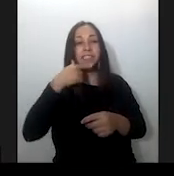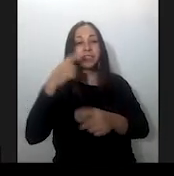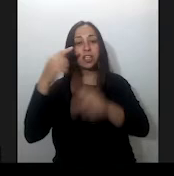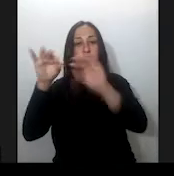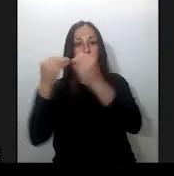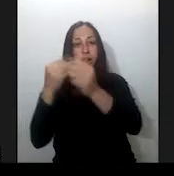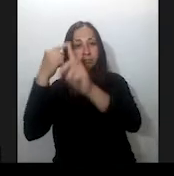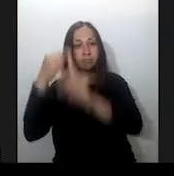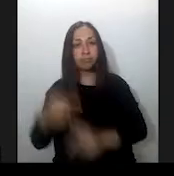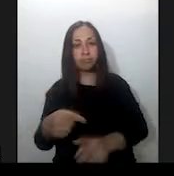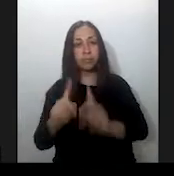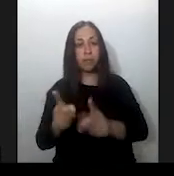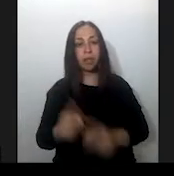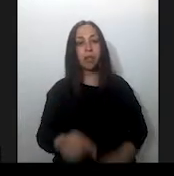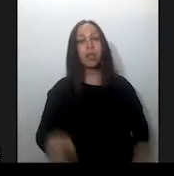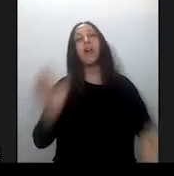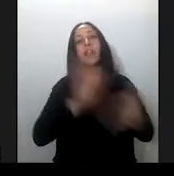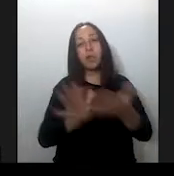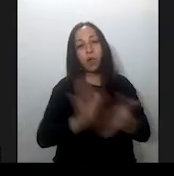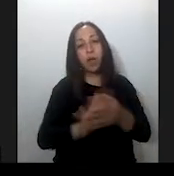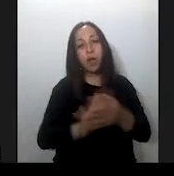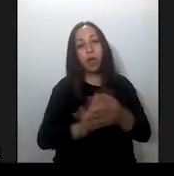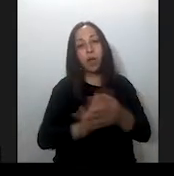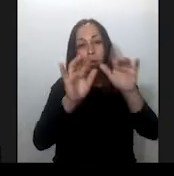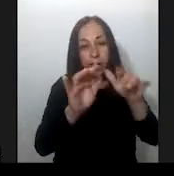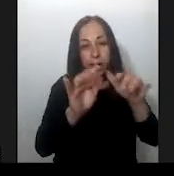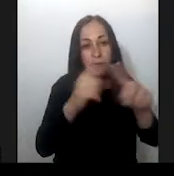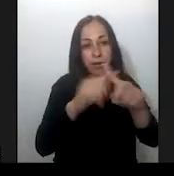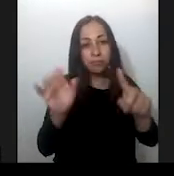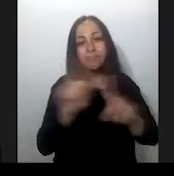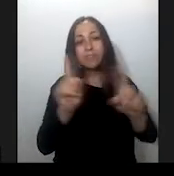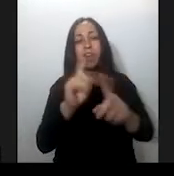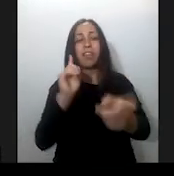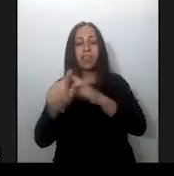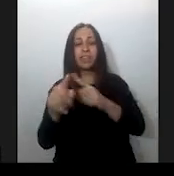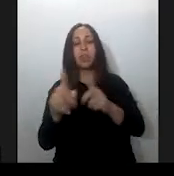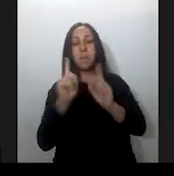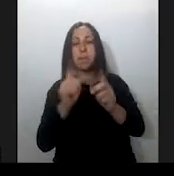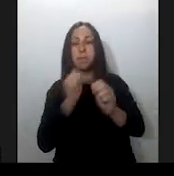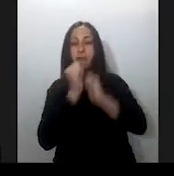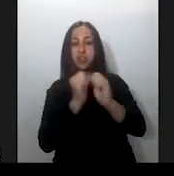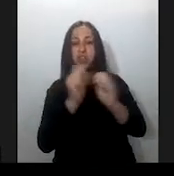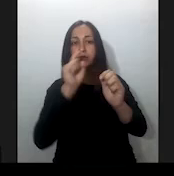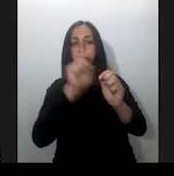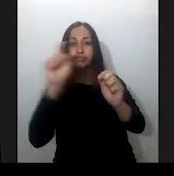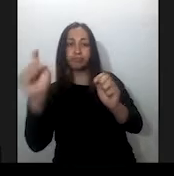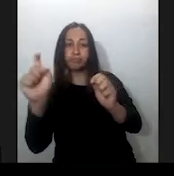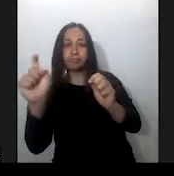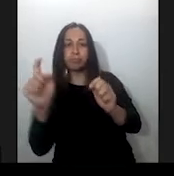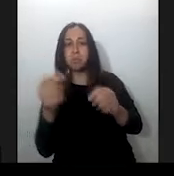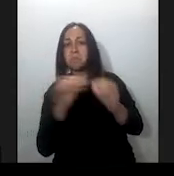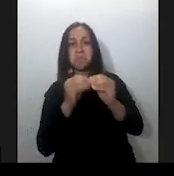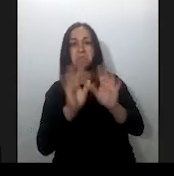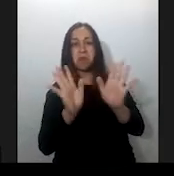Esto está bueno porque no hace falta que lo volvamos a sobreescribir. Puedo trabajar con la misma función sin ningún tipo